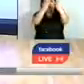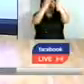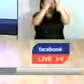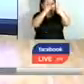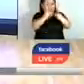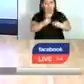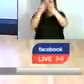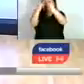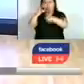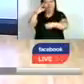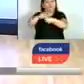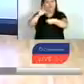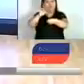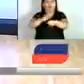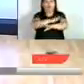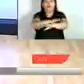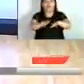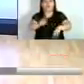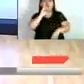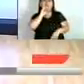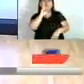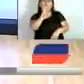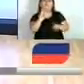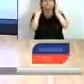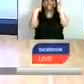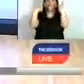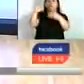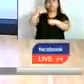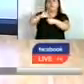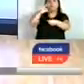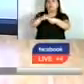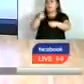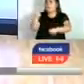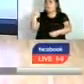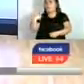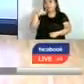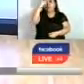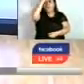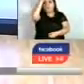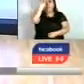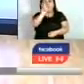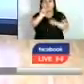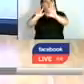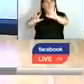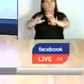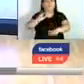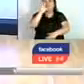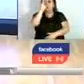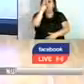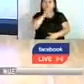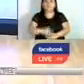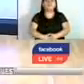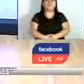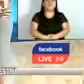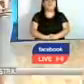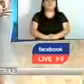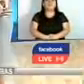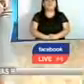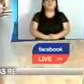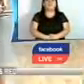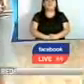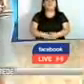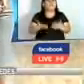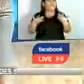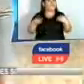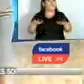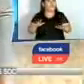donde se va a dar por sentado el resultado de las elecciones que vivió El Salvador el domingo 28 de febrero. Y ya